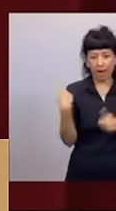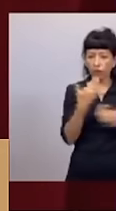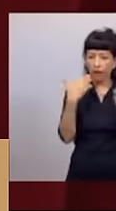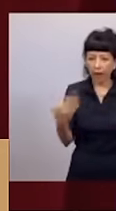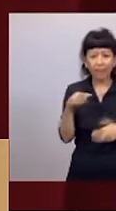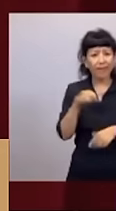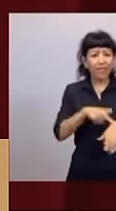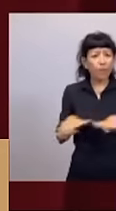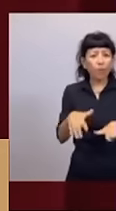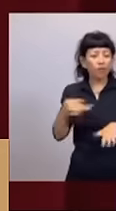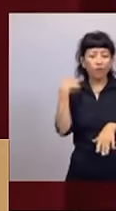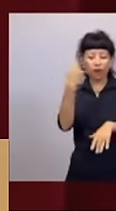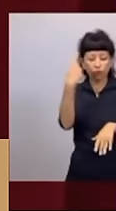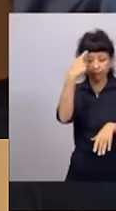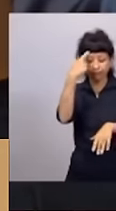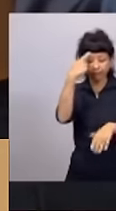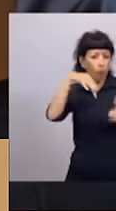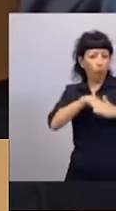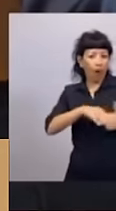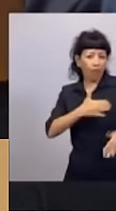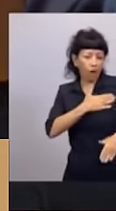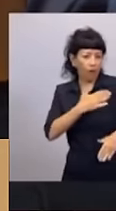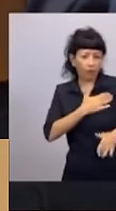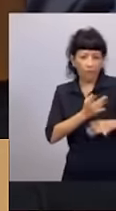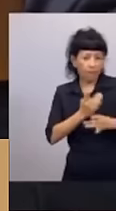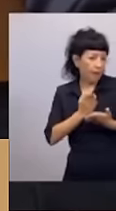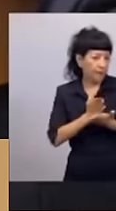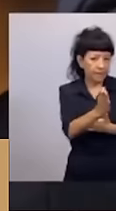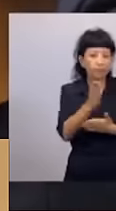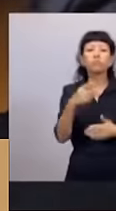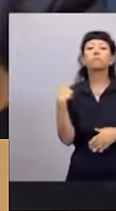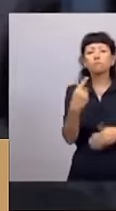comprar votos, sino que se está operando un cambio fundamental.